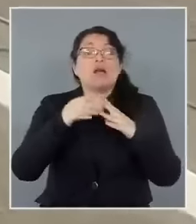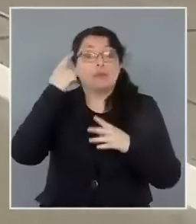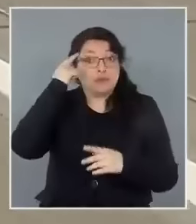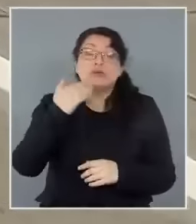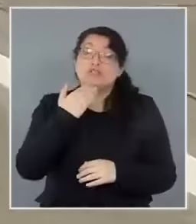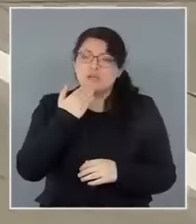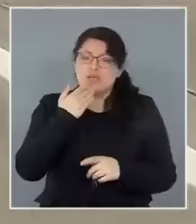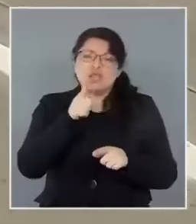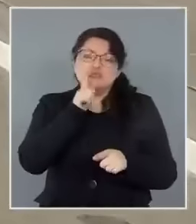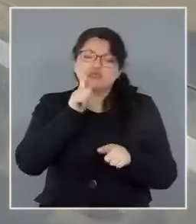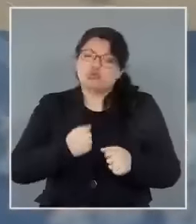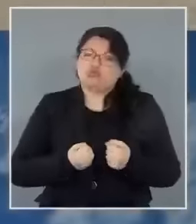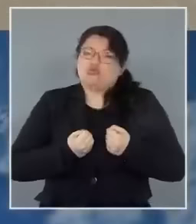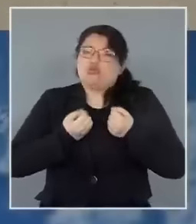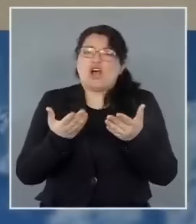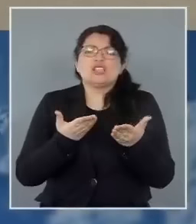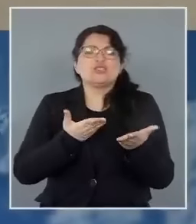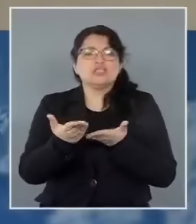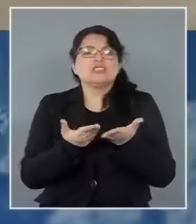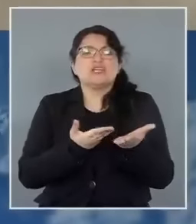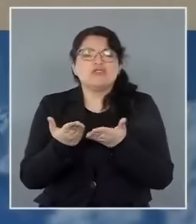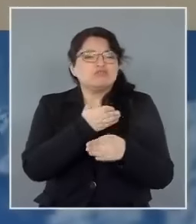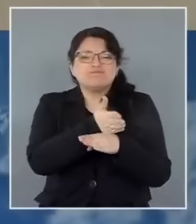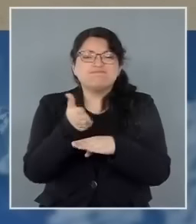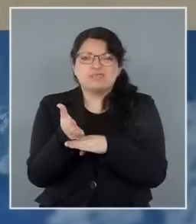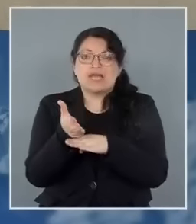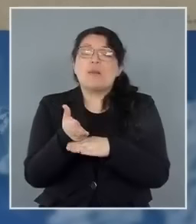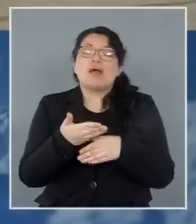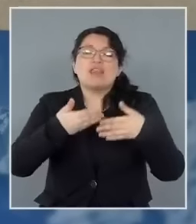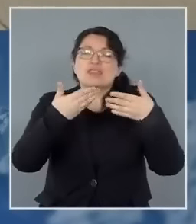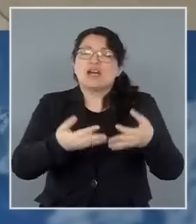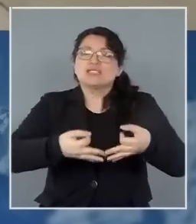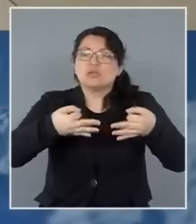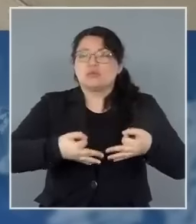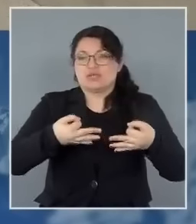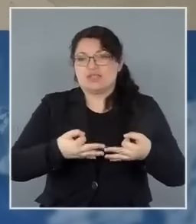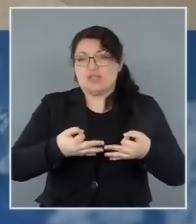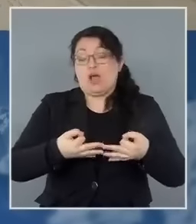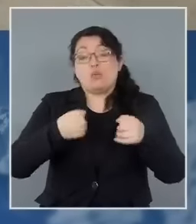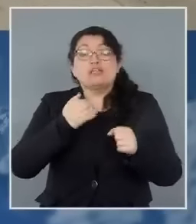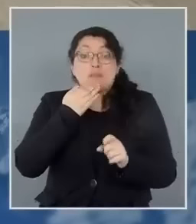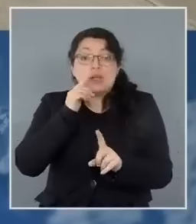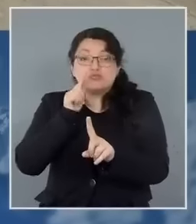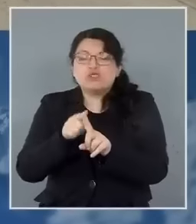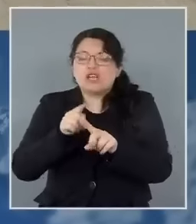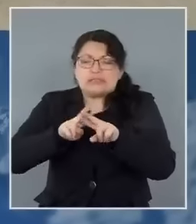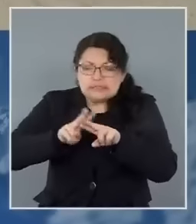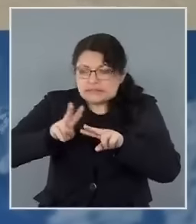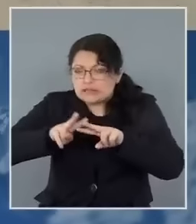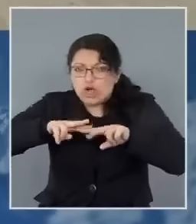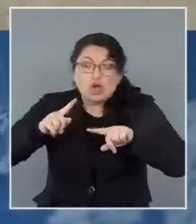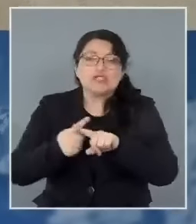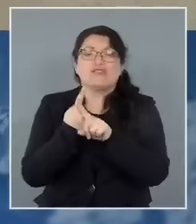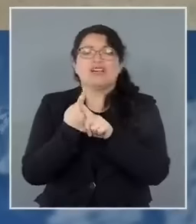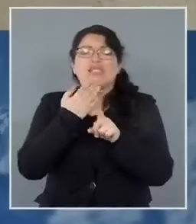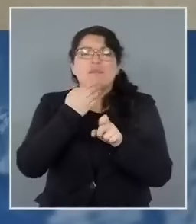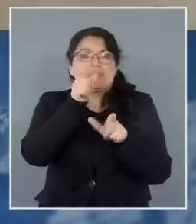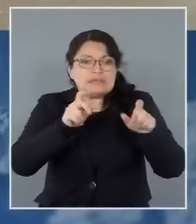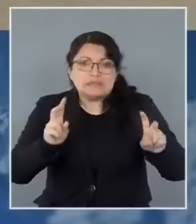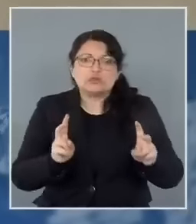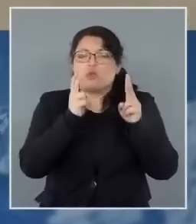con gran vocación de servicio en despliegues para brindar seguridad, así como en misiones de reconstrucción, rescate y ayuda a